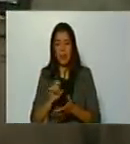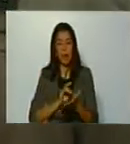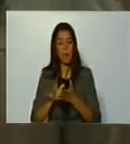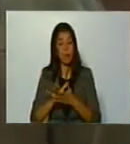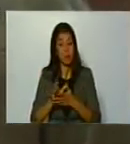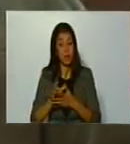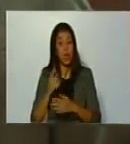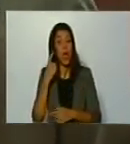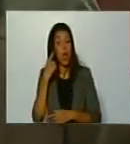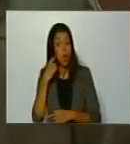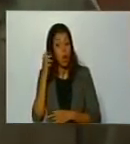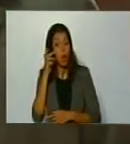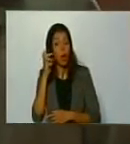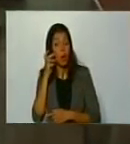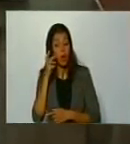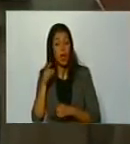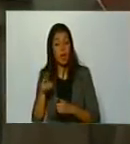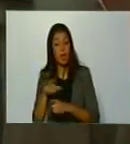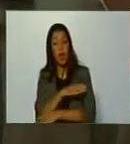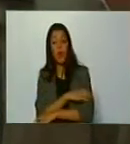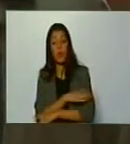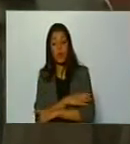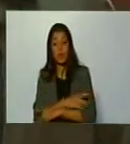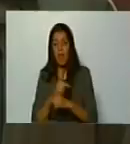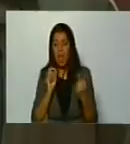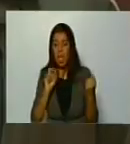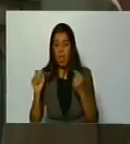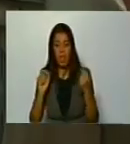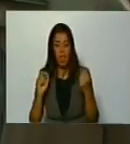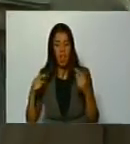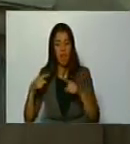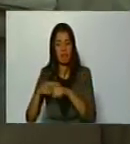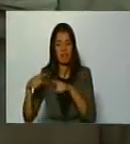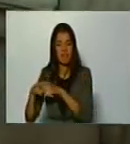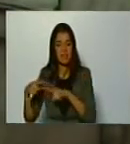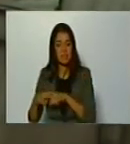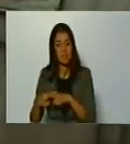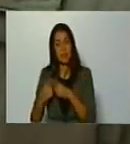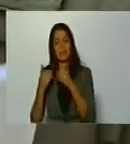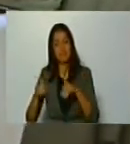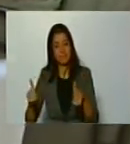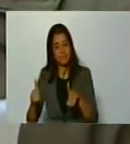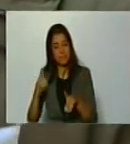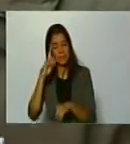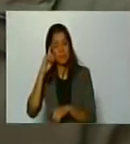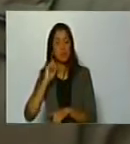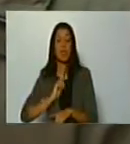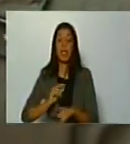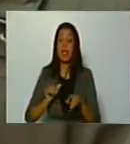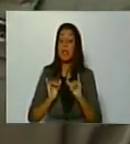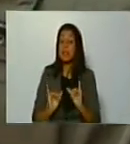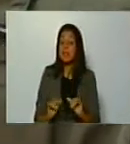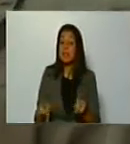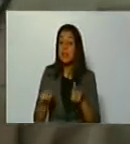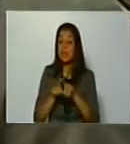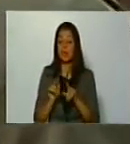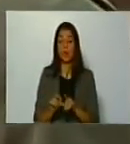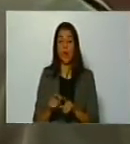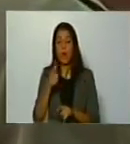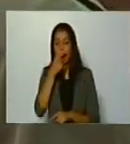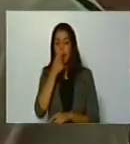Escúchenlos hoy divididos a ver quién tiene la razón. Pero acordémonos que todos son exactamente iguales a Freddy